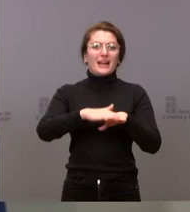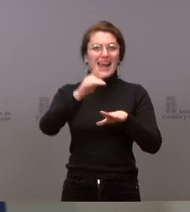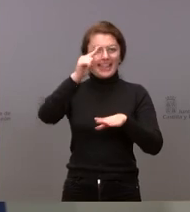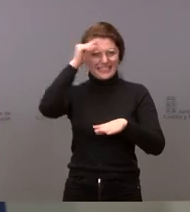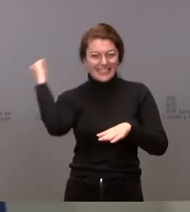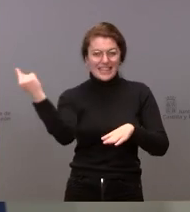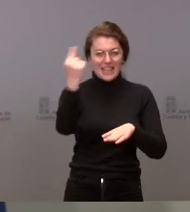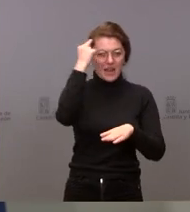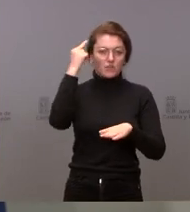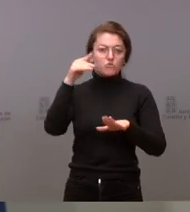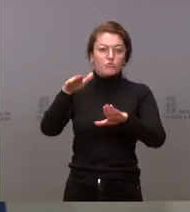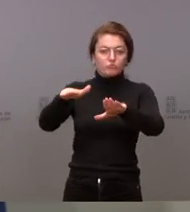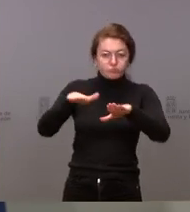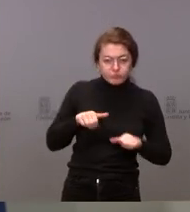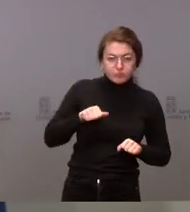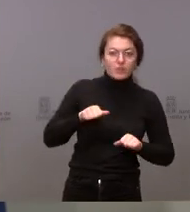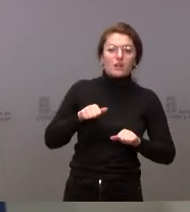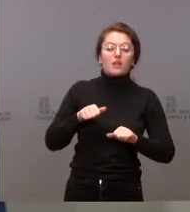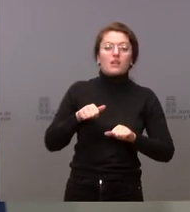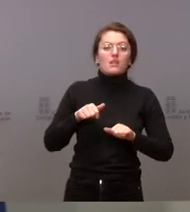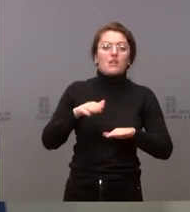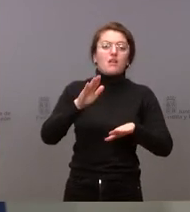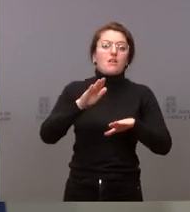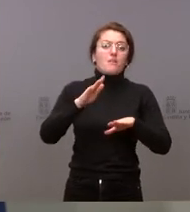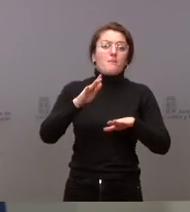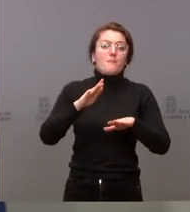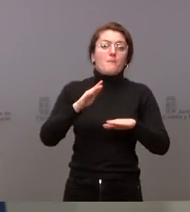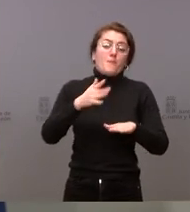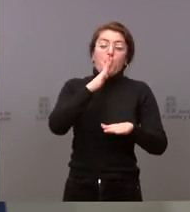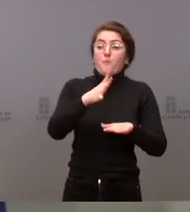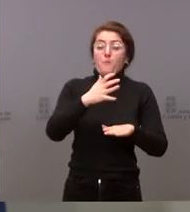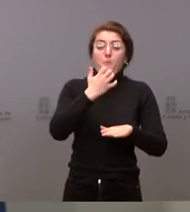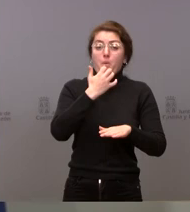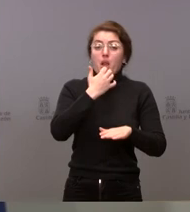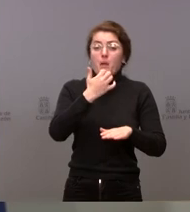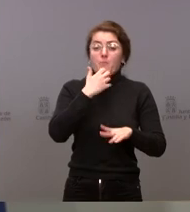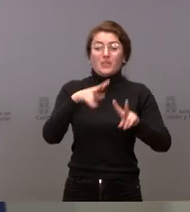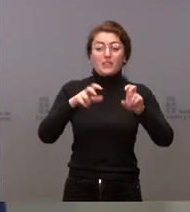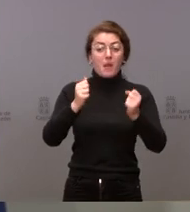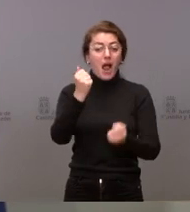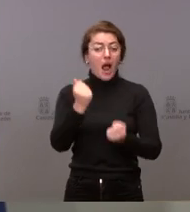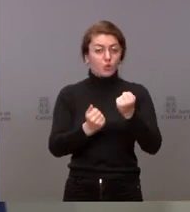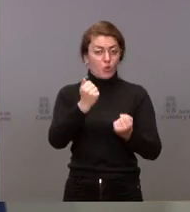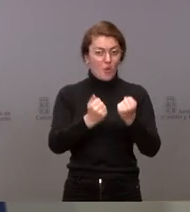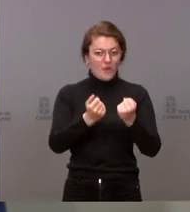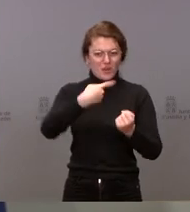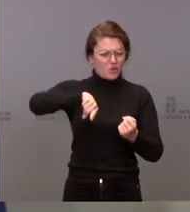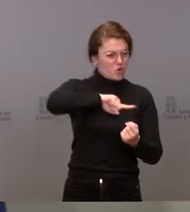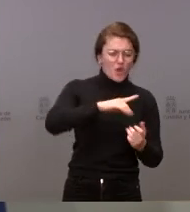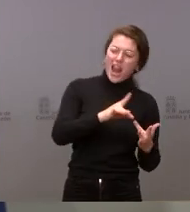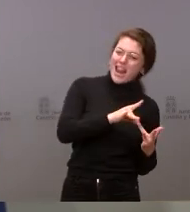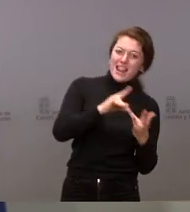empresariales el sector nos ha ocurrido en nuestros productivos como el automóvil donde somos líderes en capacidad de producción